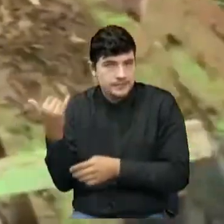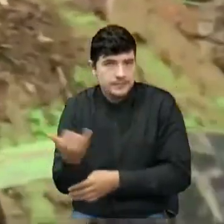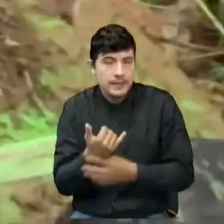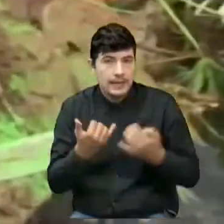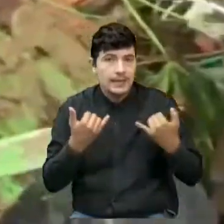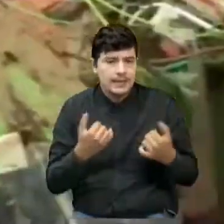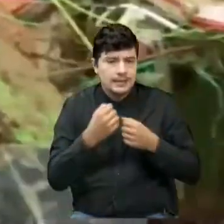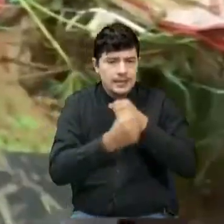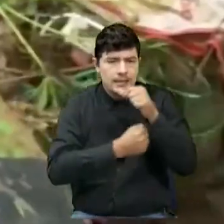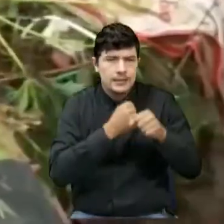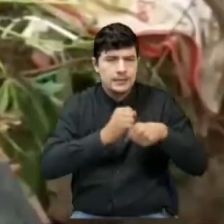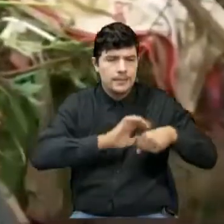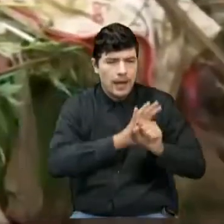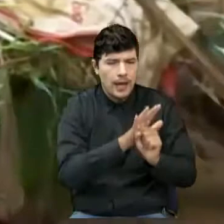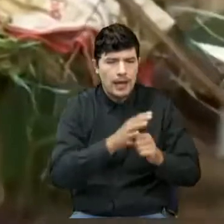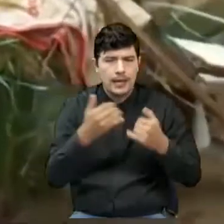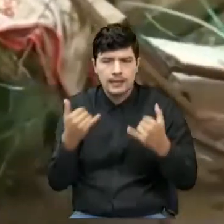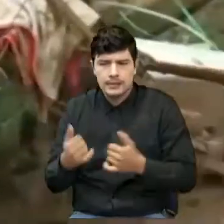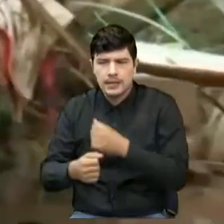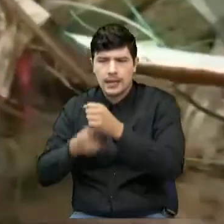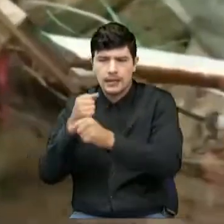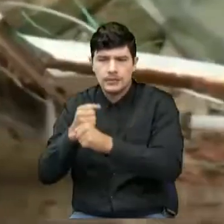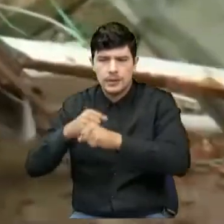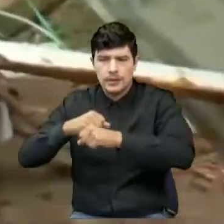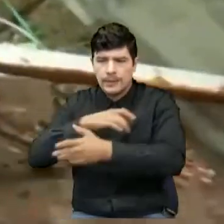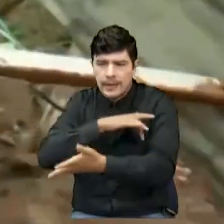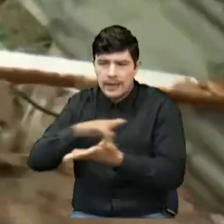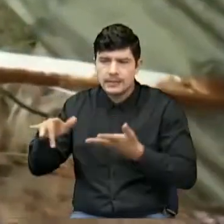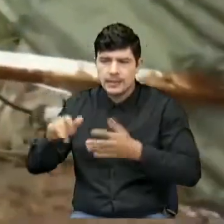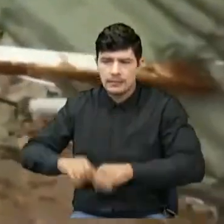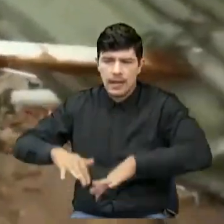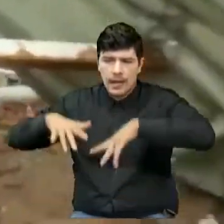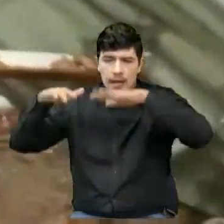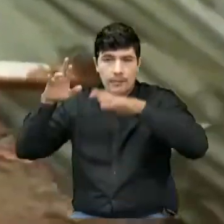dejado una gran enseñanza, ser solidarios con los demás. Por eso, te invitamos a donar.